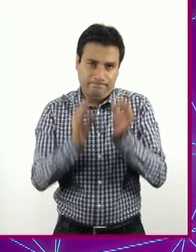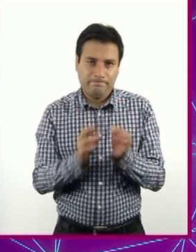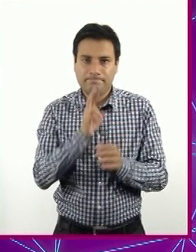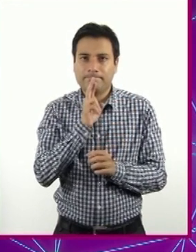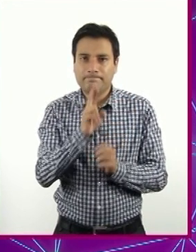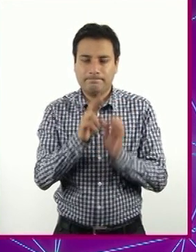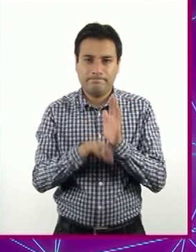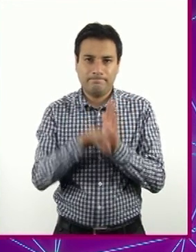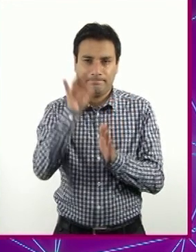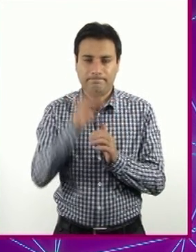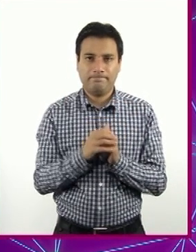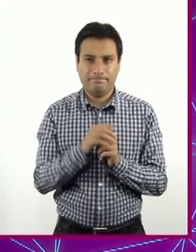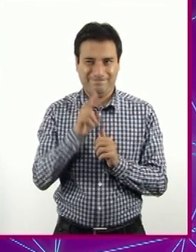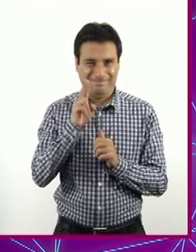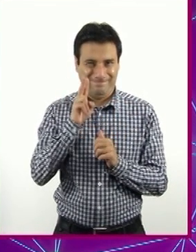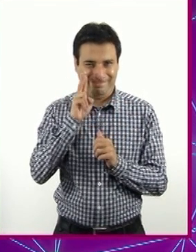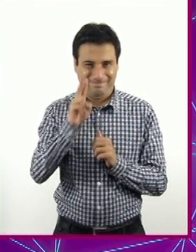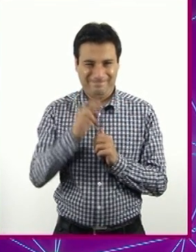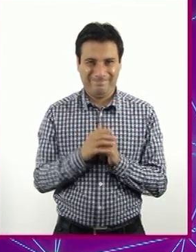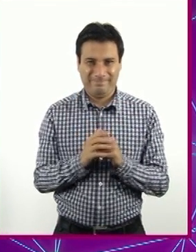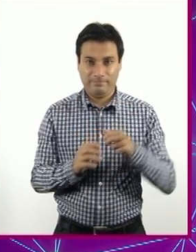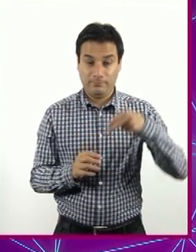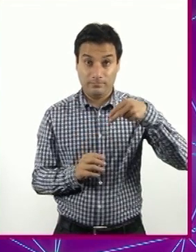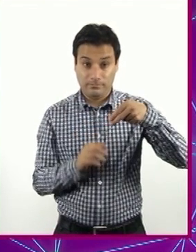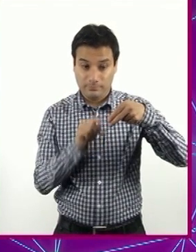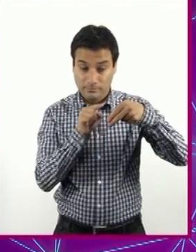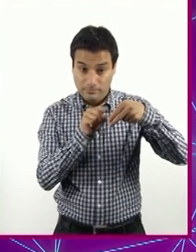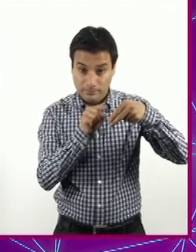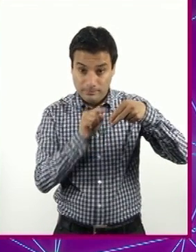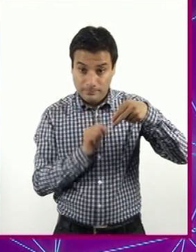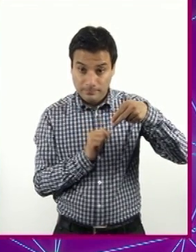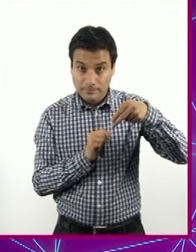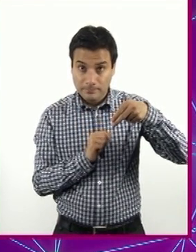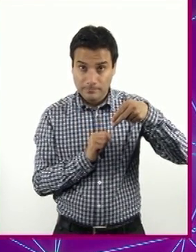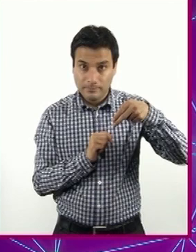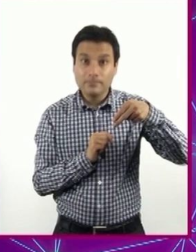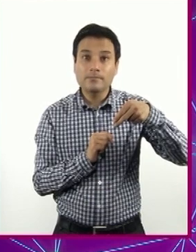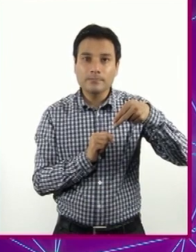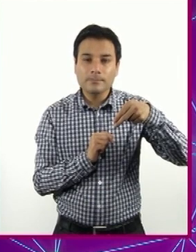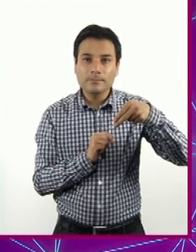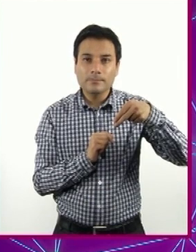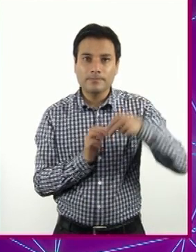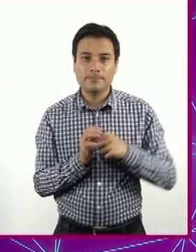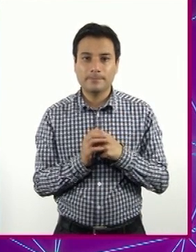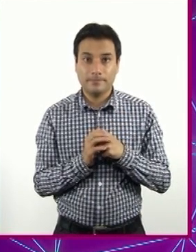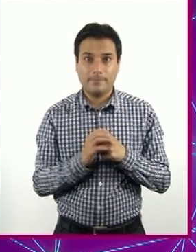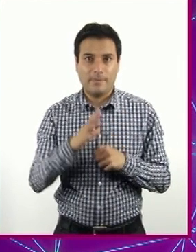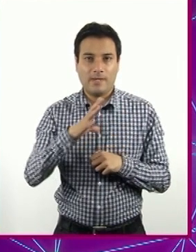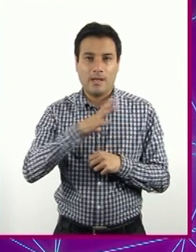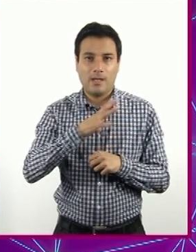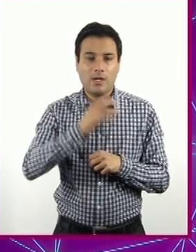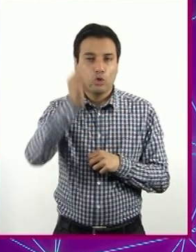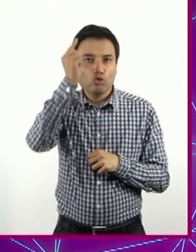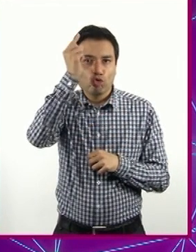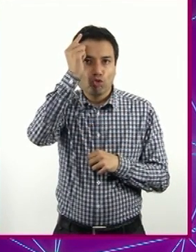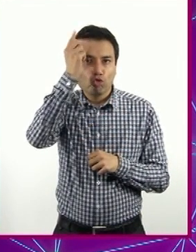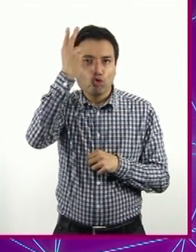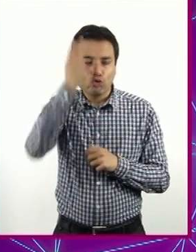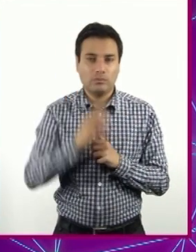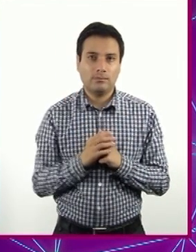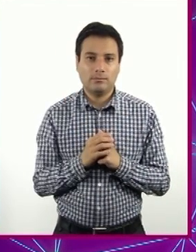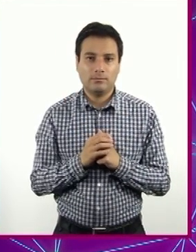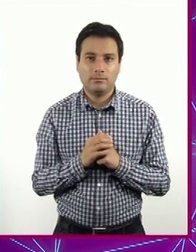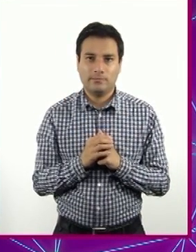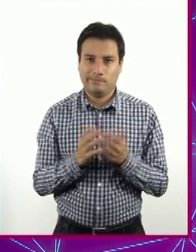Si observamos, la letra n en la expresión algebraica está elevada al cuadrado, por lo que